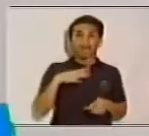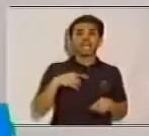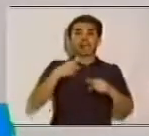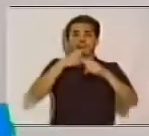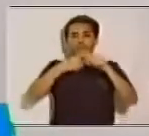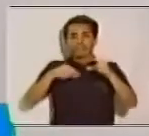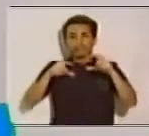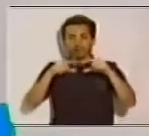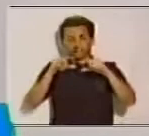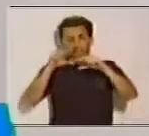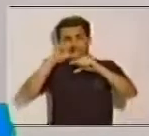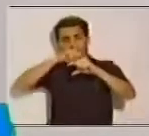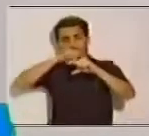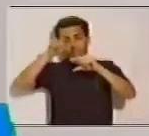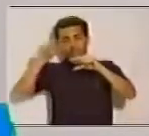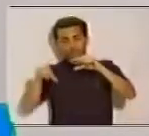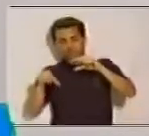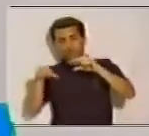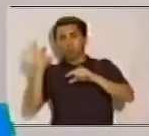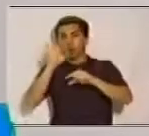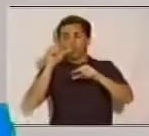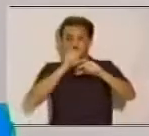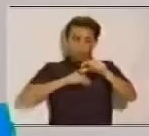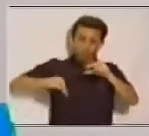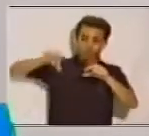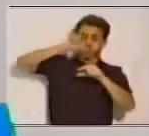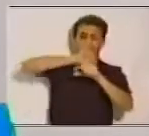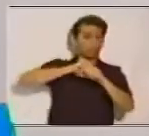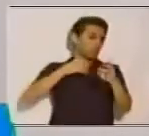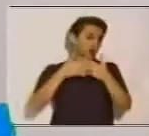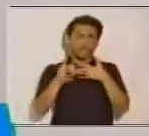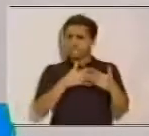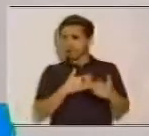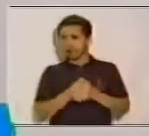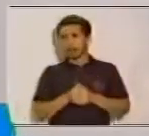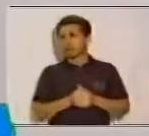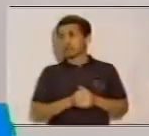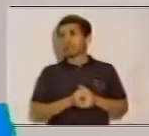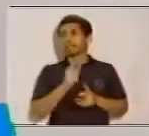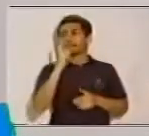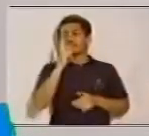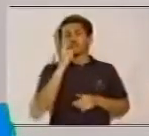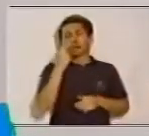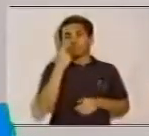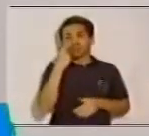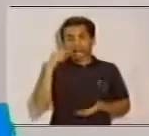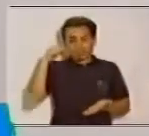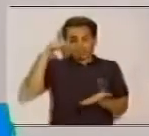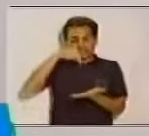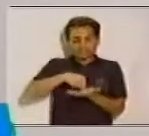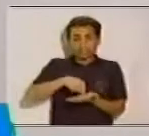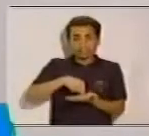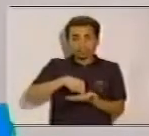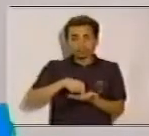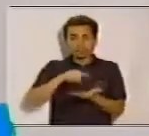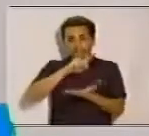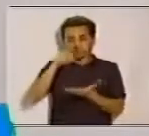la circunferencia. Cualquiera de las dos usamos. Lo primero es que identifiquemos dónde está mi centro o mi cero,